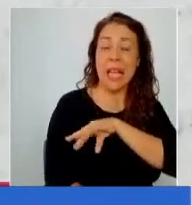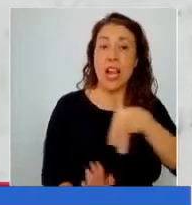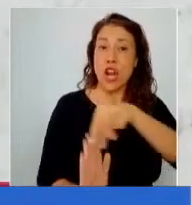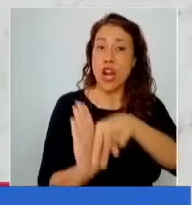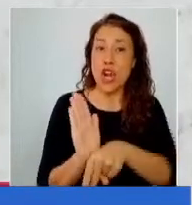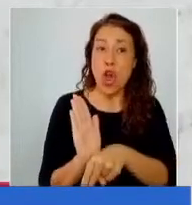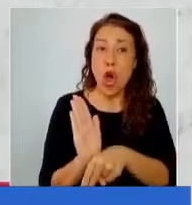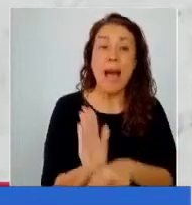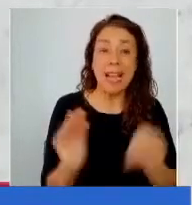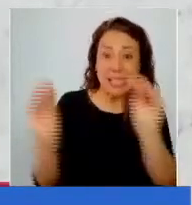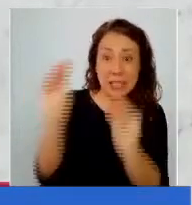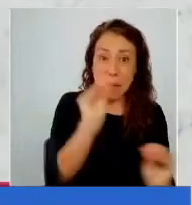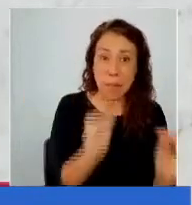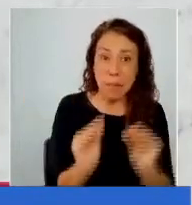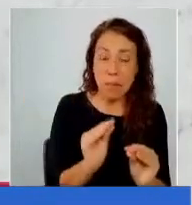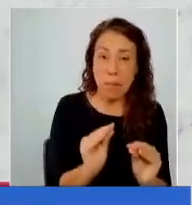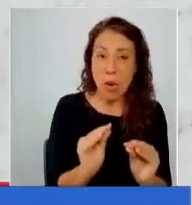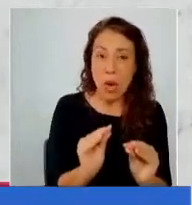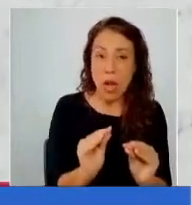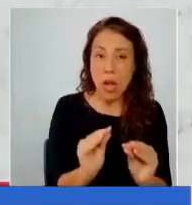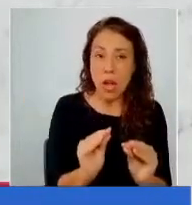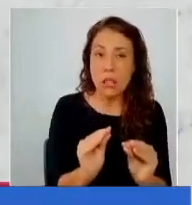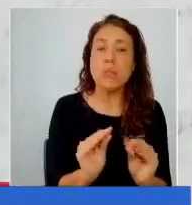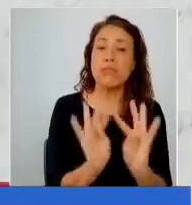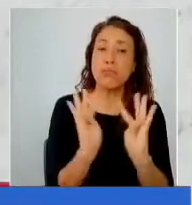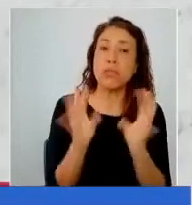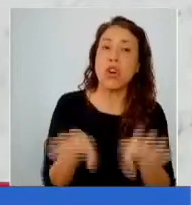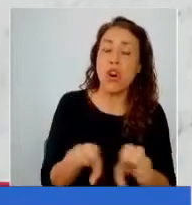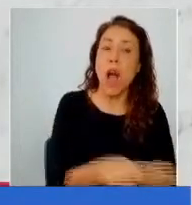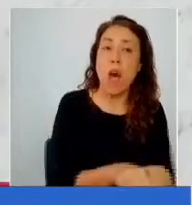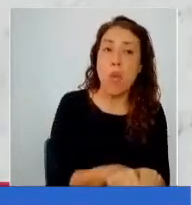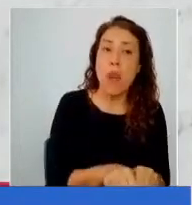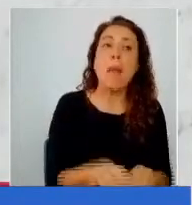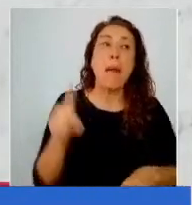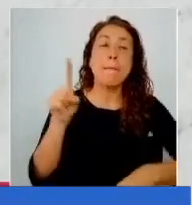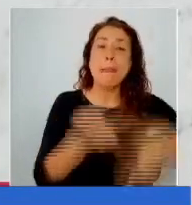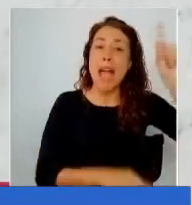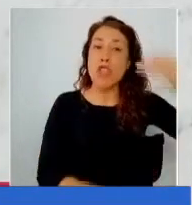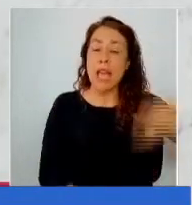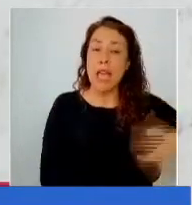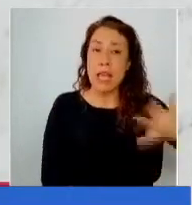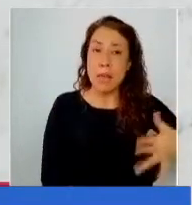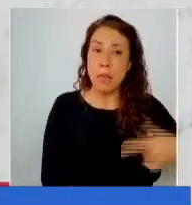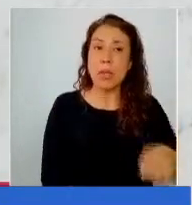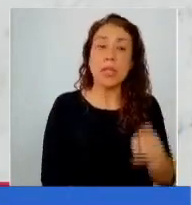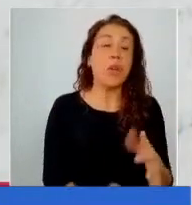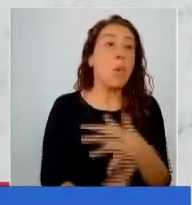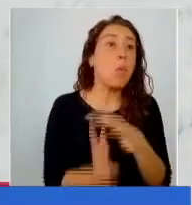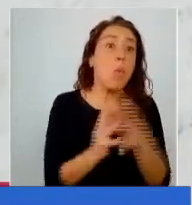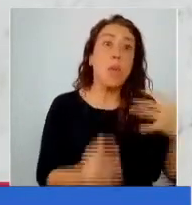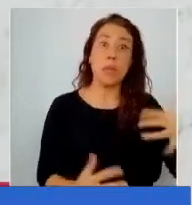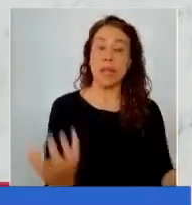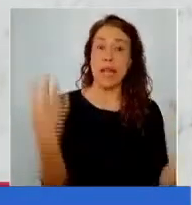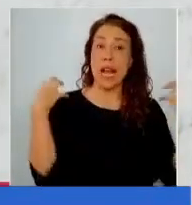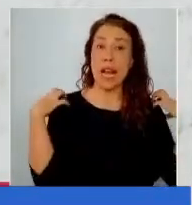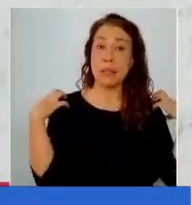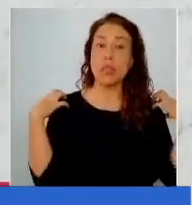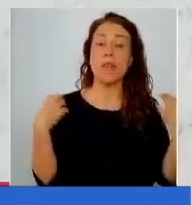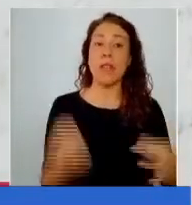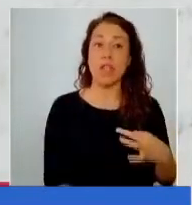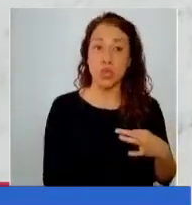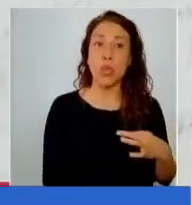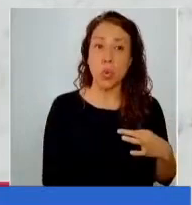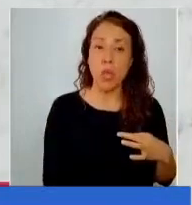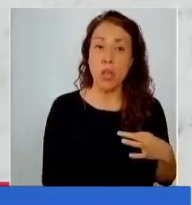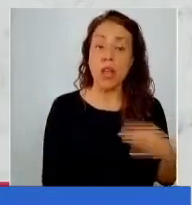sean convocantes a mayorías relevantes lo que es una gran responsabilidad ante un ciudadano que ya demostró que